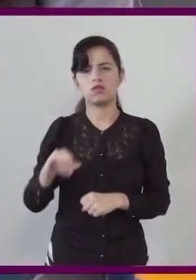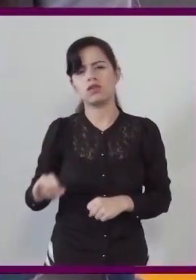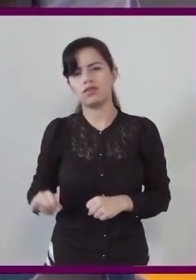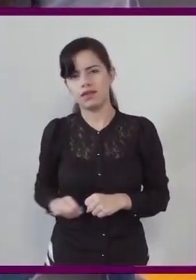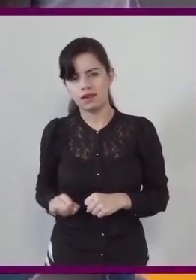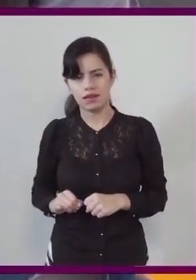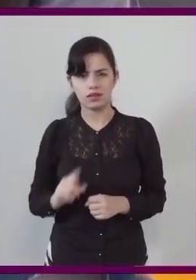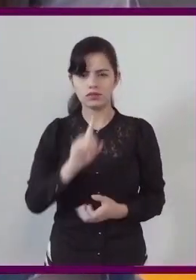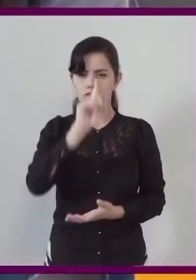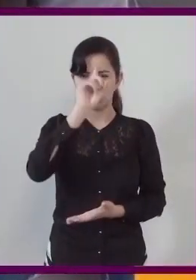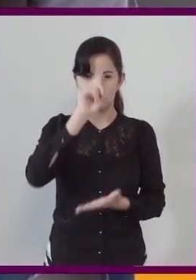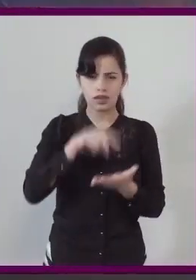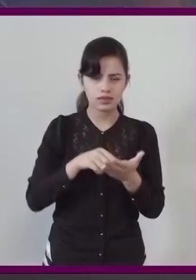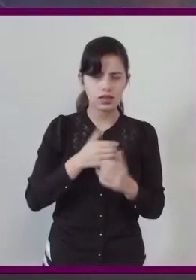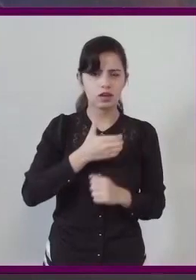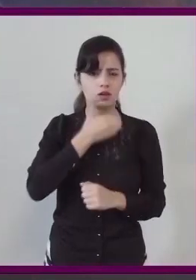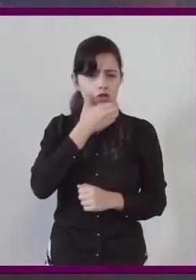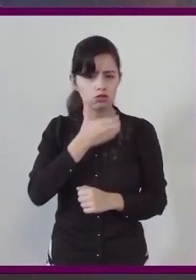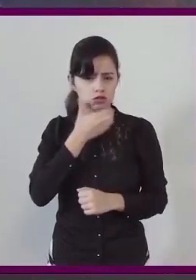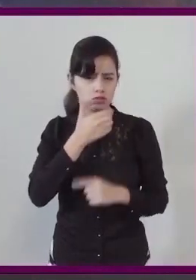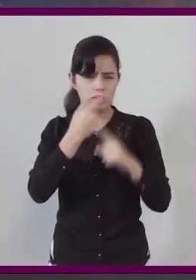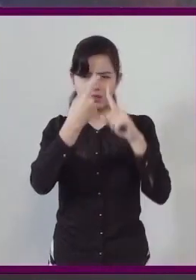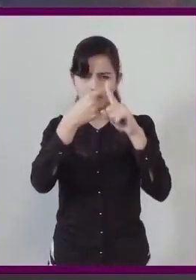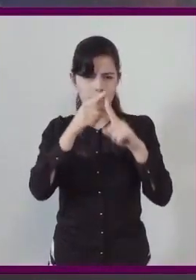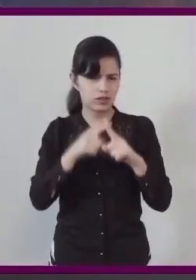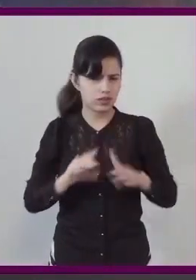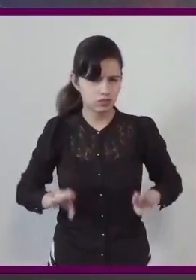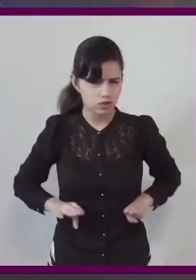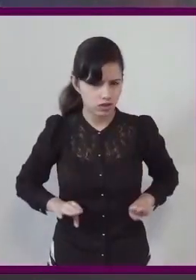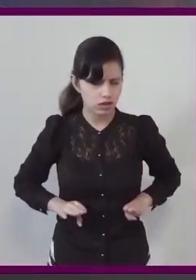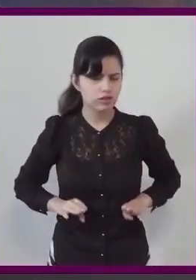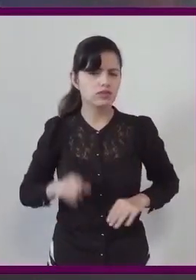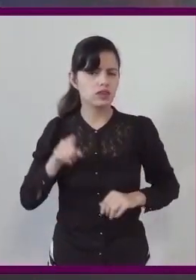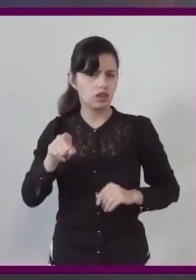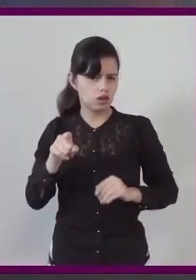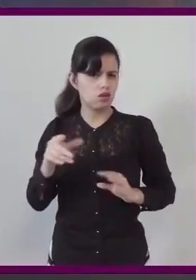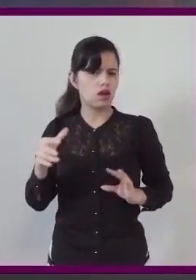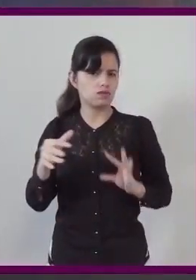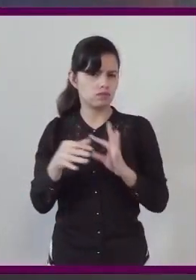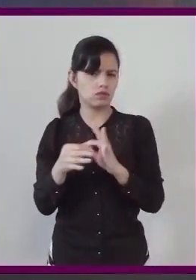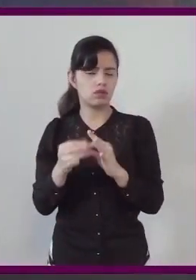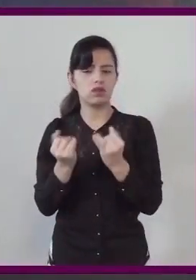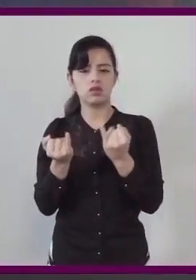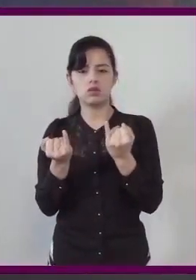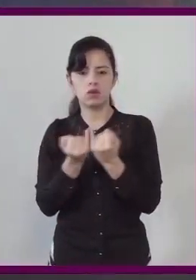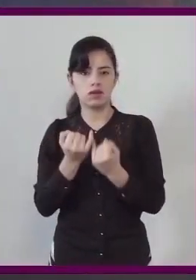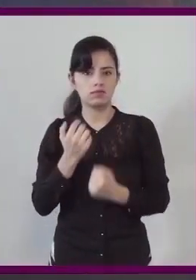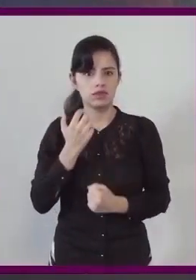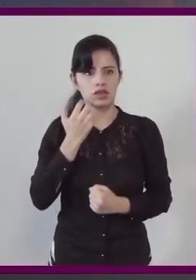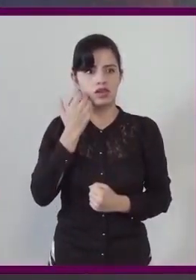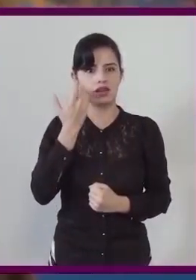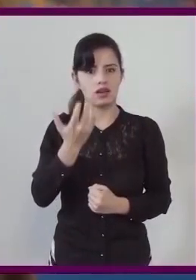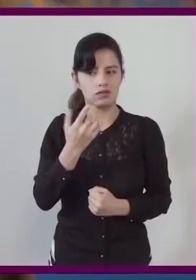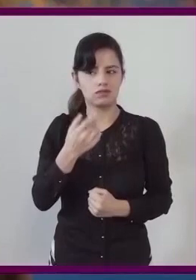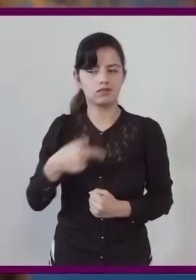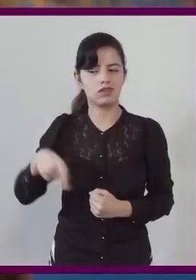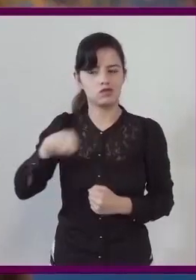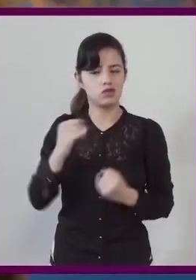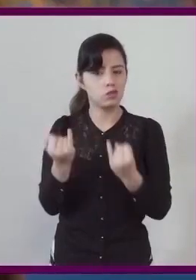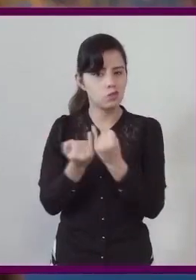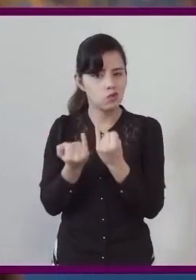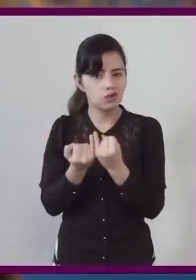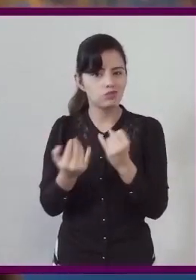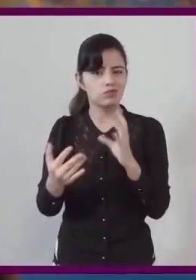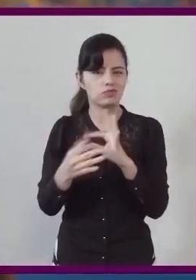intereses, creencias, costumbres y otros elementos culturales, además de algunos afectos y pasiones, desde luego. ¿Sabías